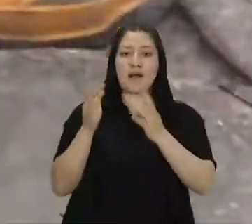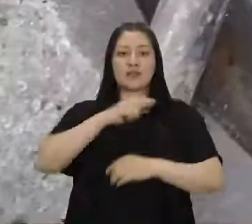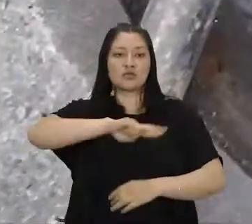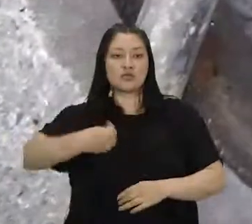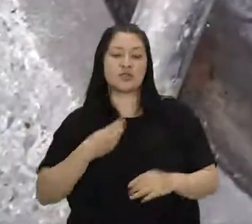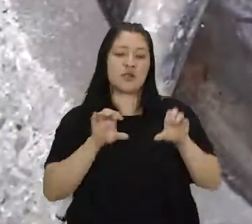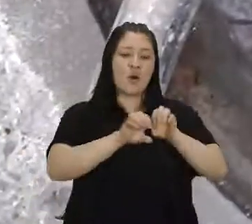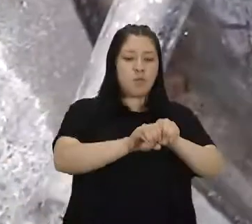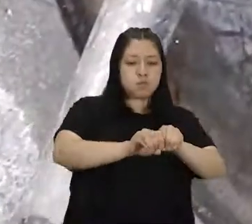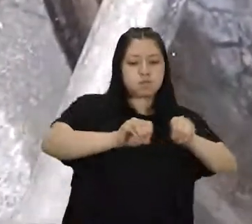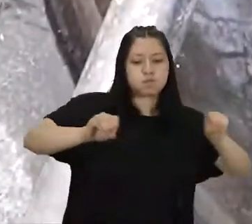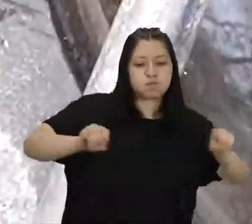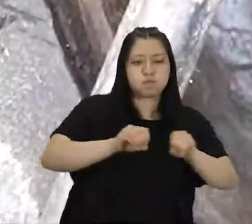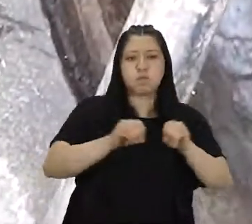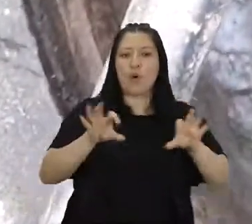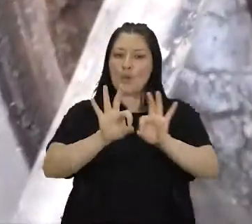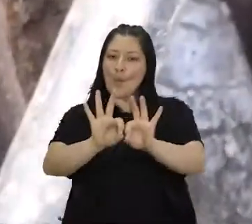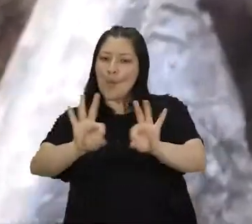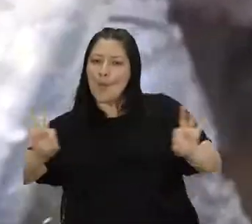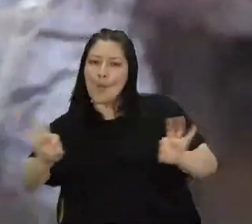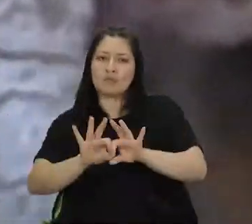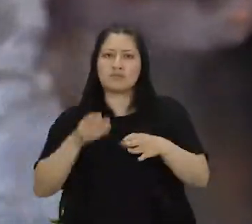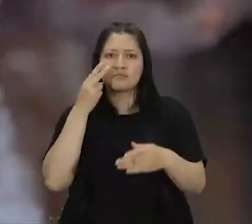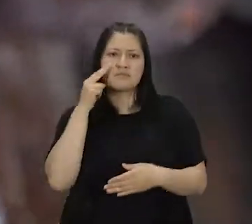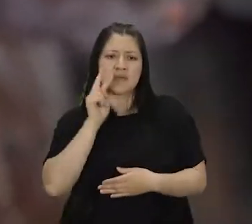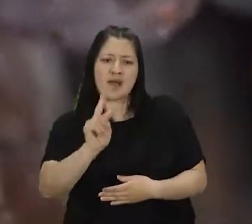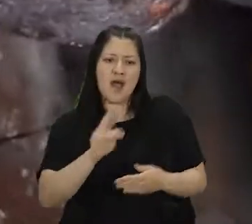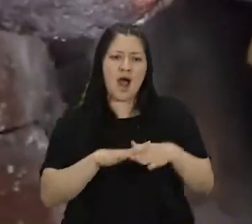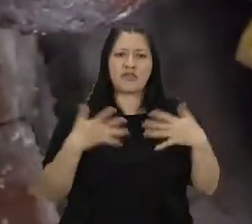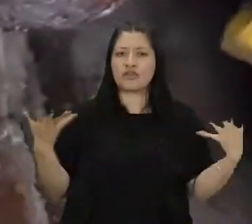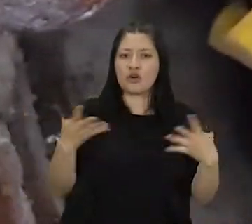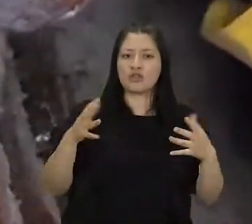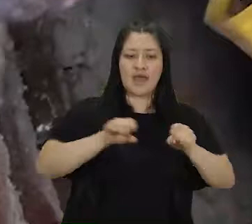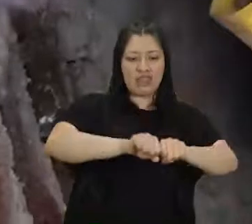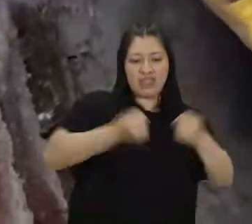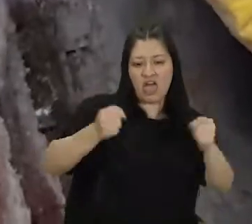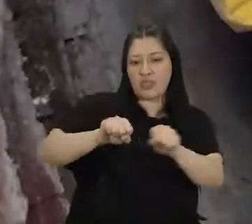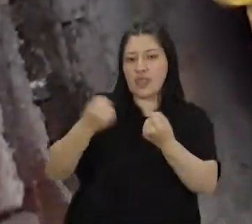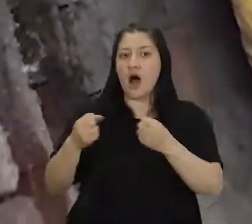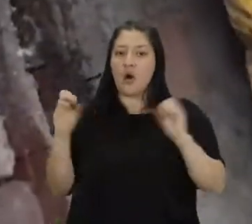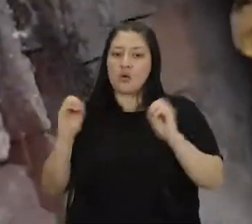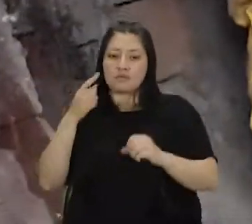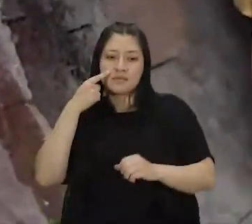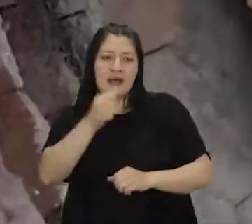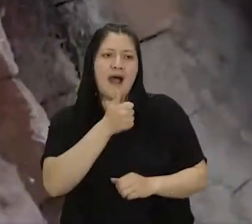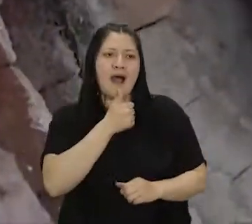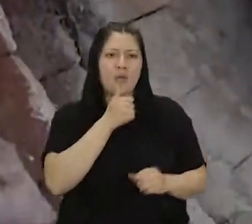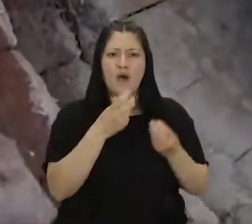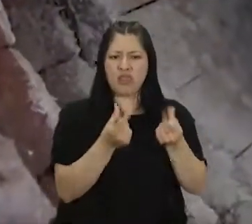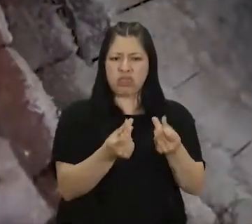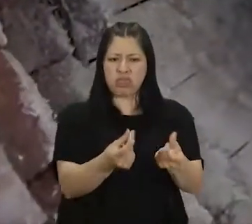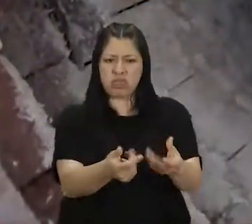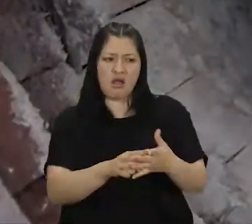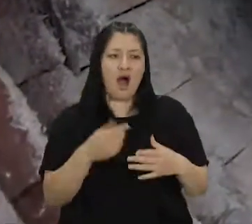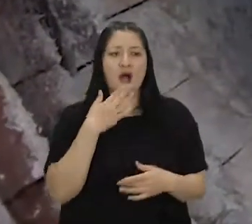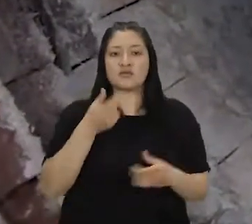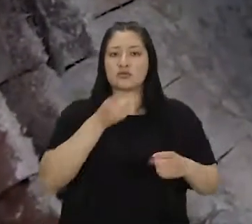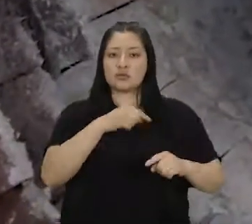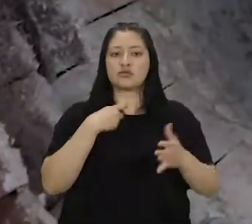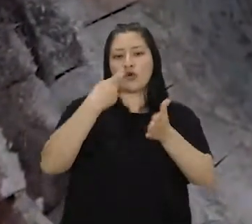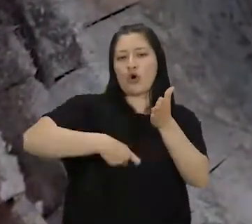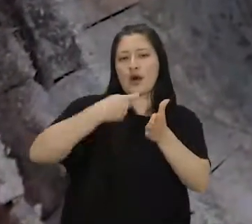daños ocurridos en nuestras tuberías de acueducto y de igual forma determinar el control de pérdidas y apoyar los procesos de